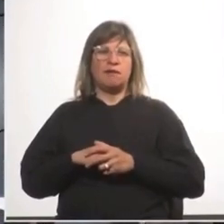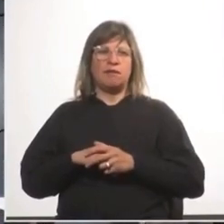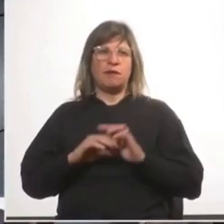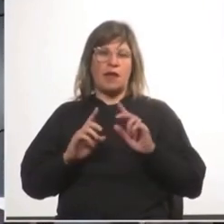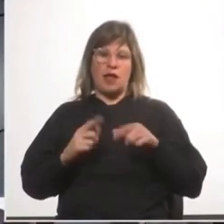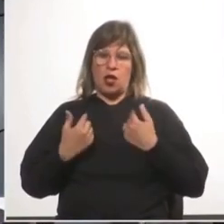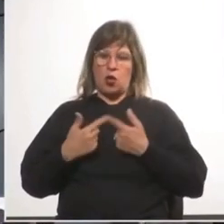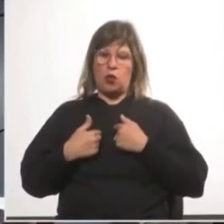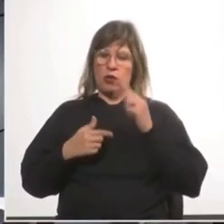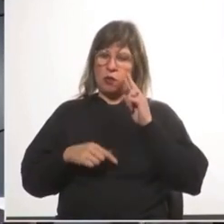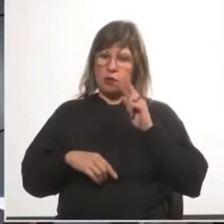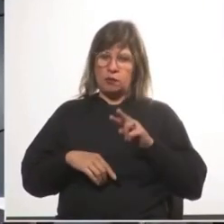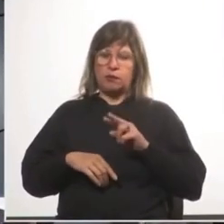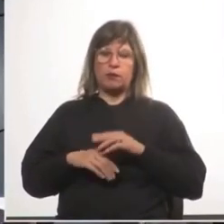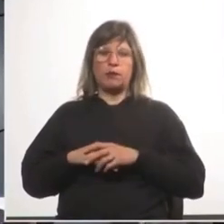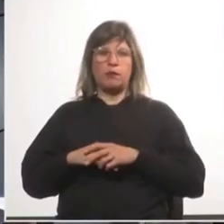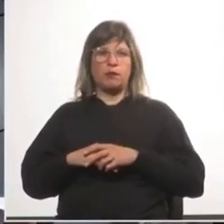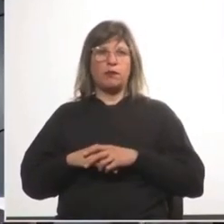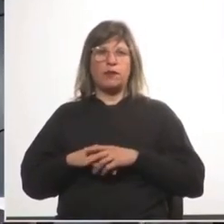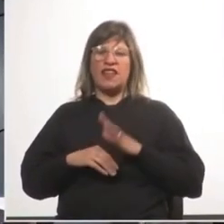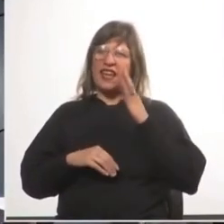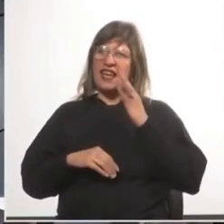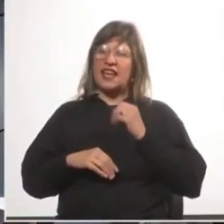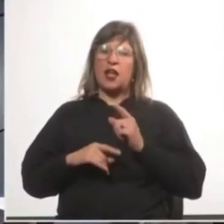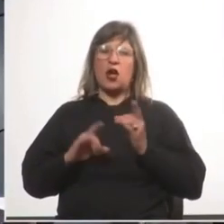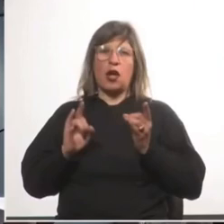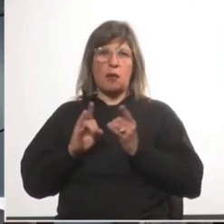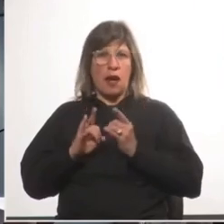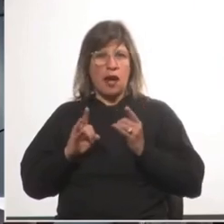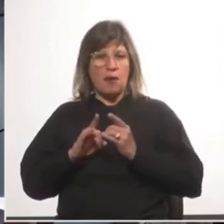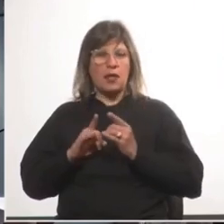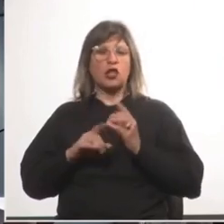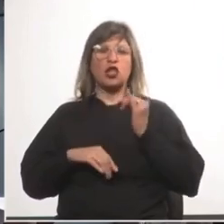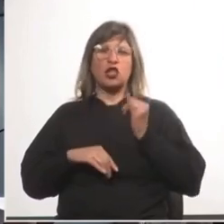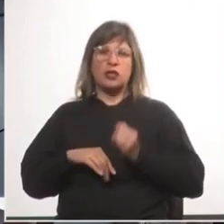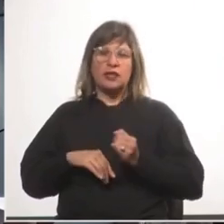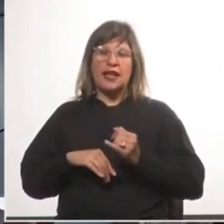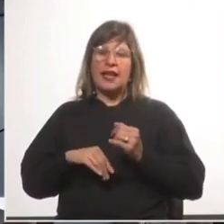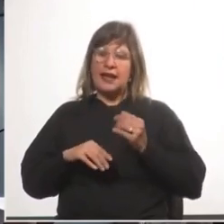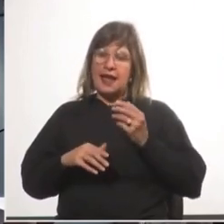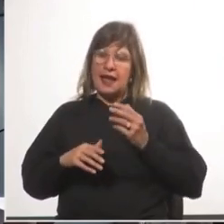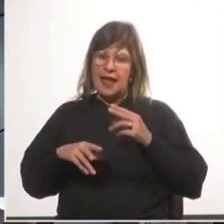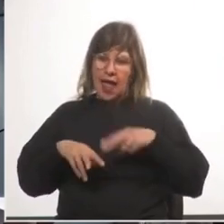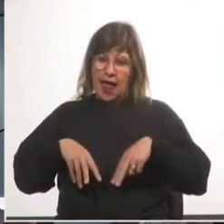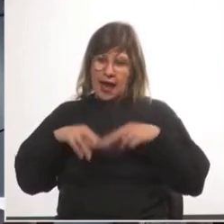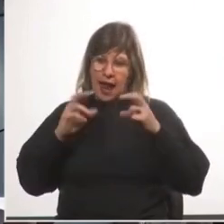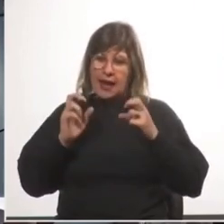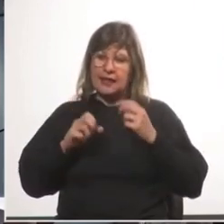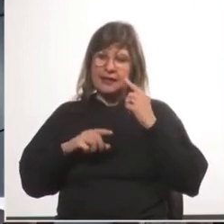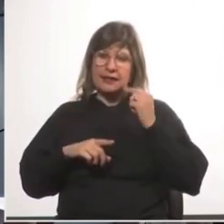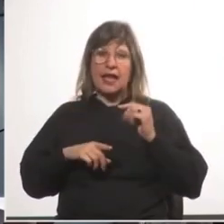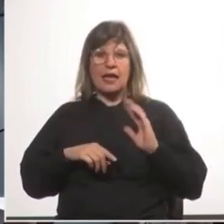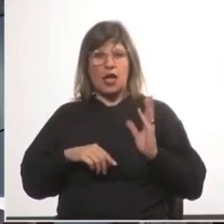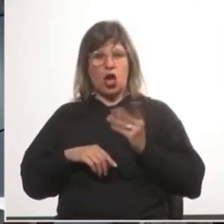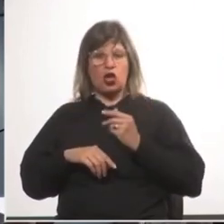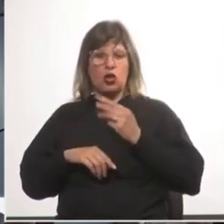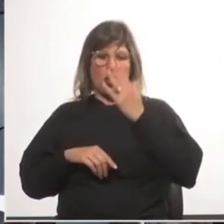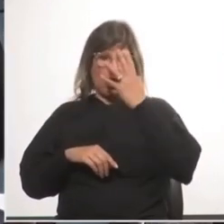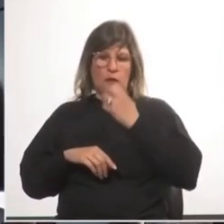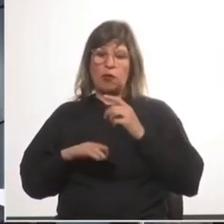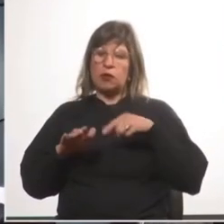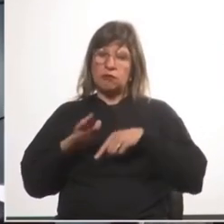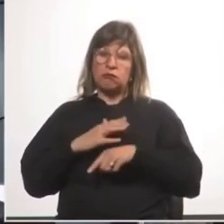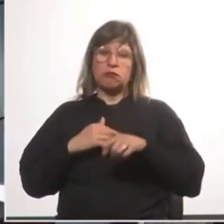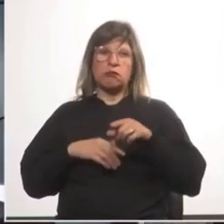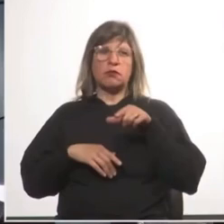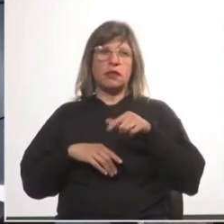nuestra mirada, y creo que el Parlamento tiene que analizarlo con toda la seriedad y profundidad del caso,